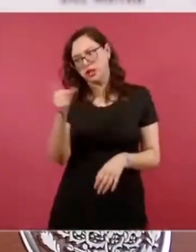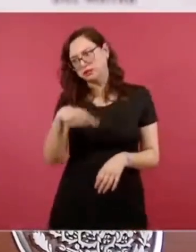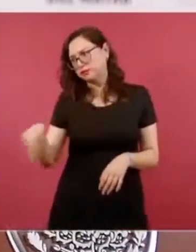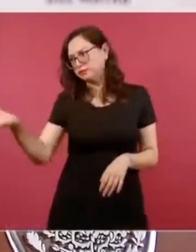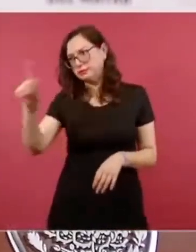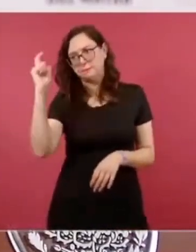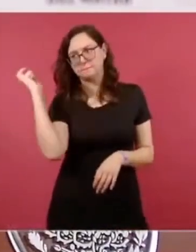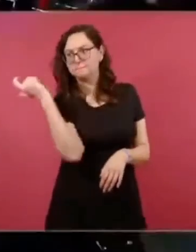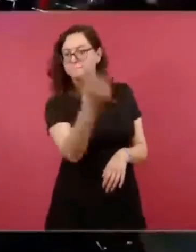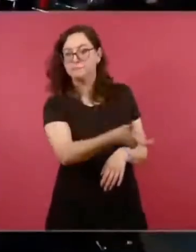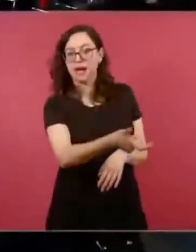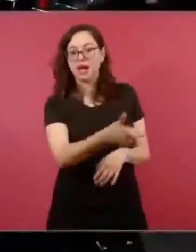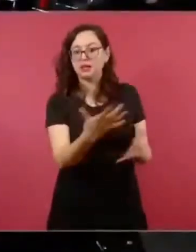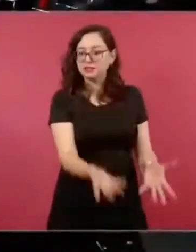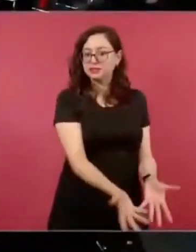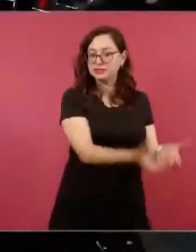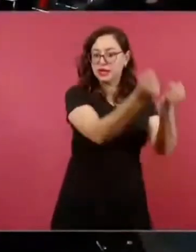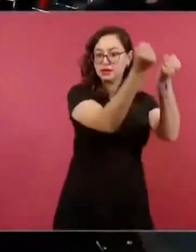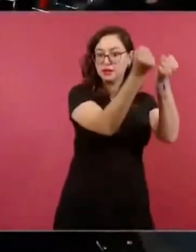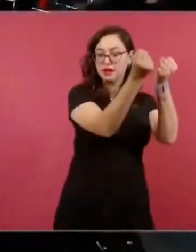rescatar